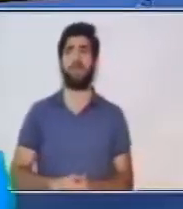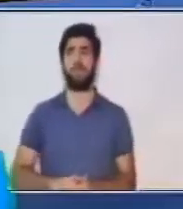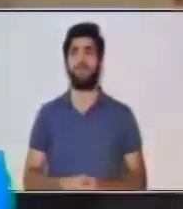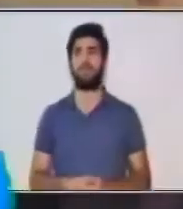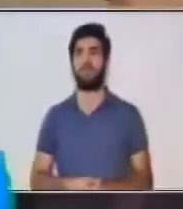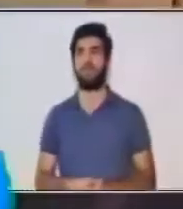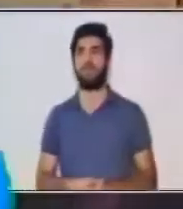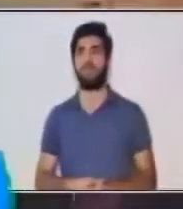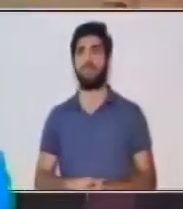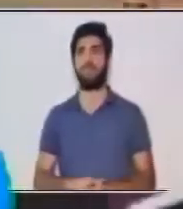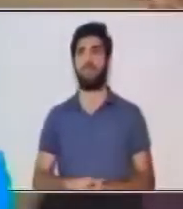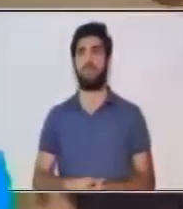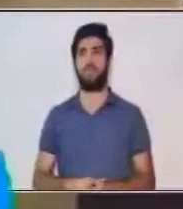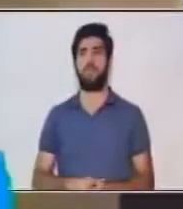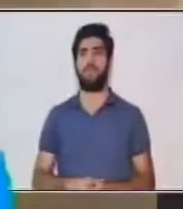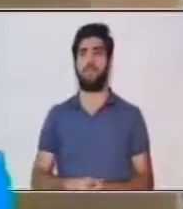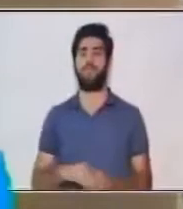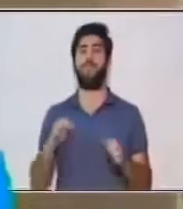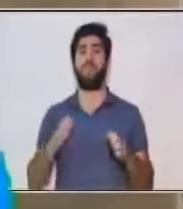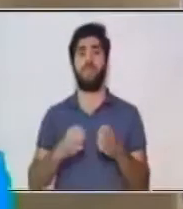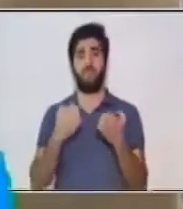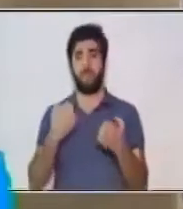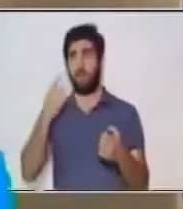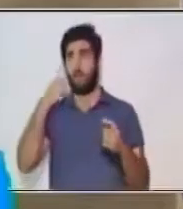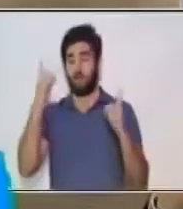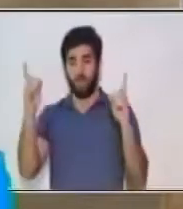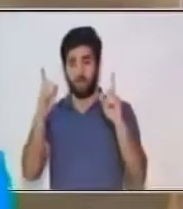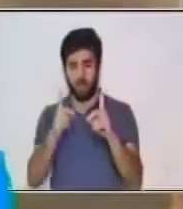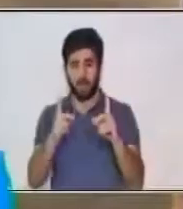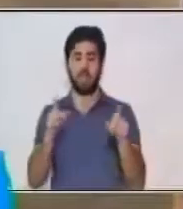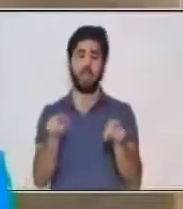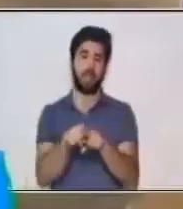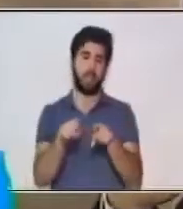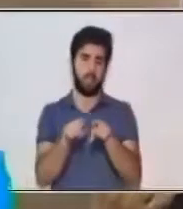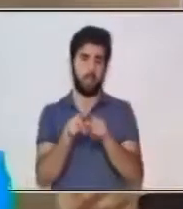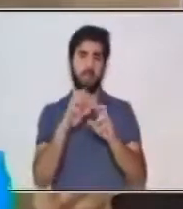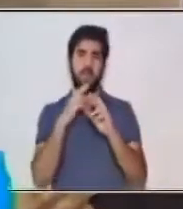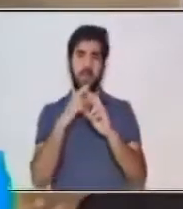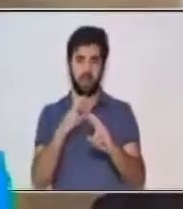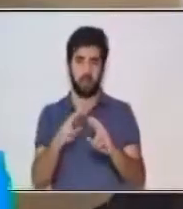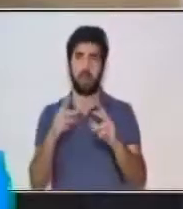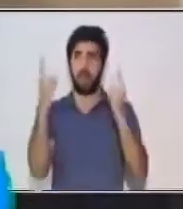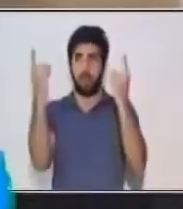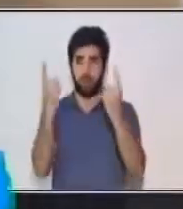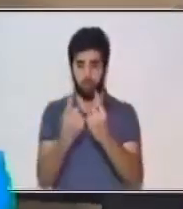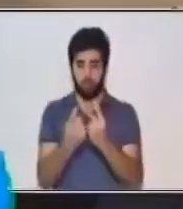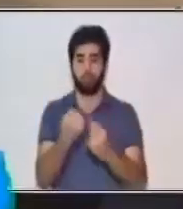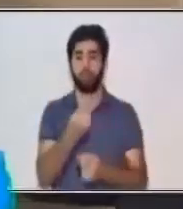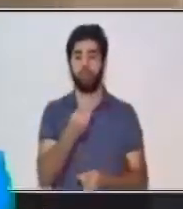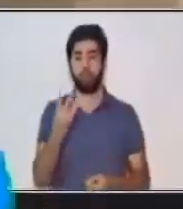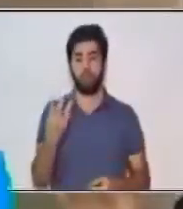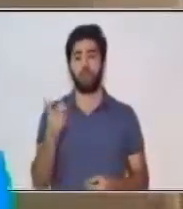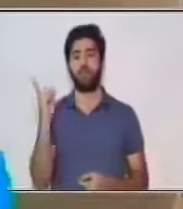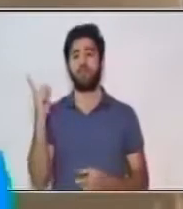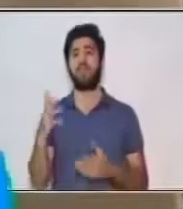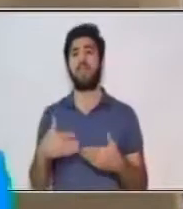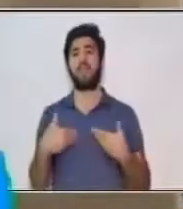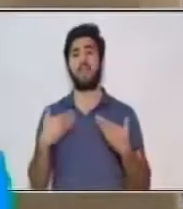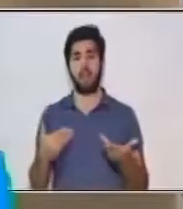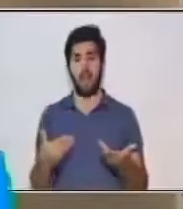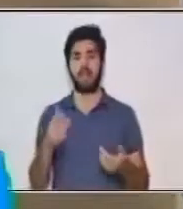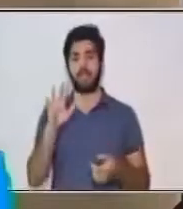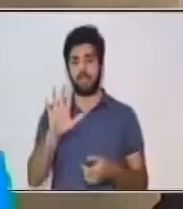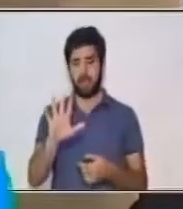Entonces, los dos números tienen el mismo signo. Vamos a buscar dos números que sumados nos den 5